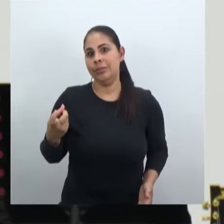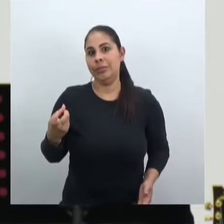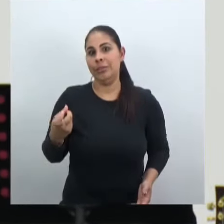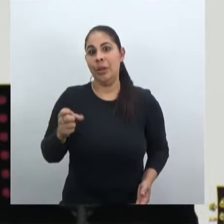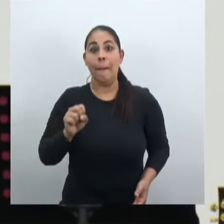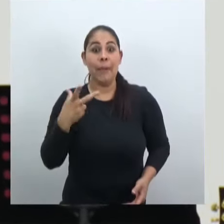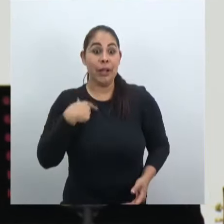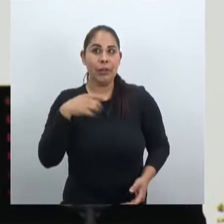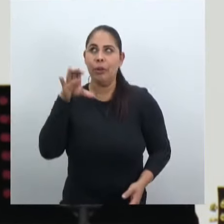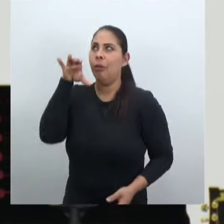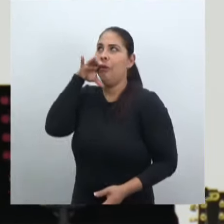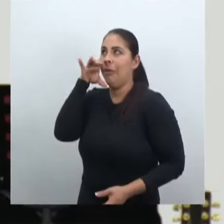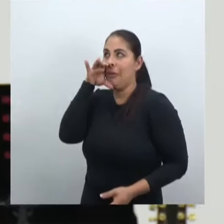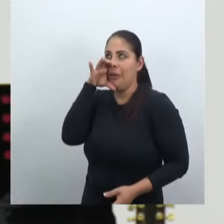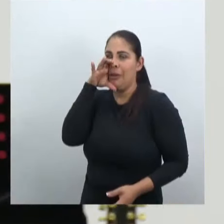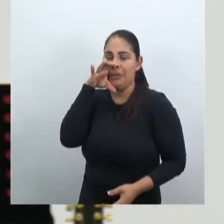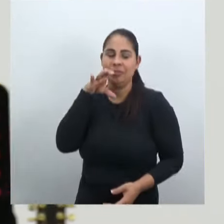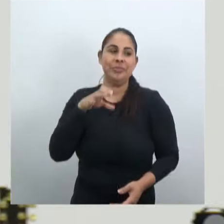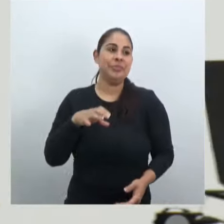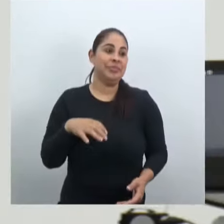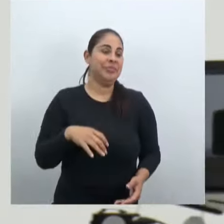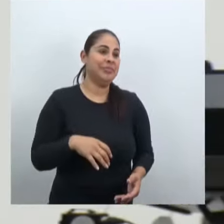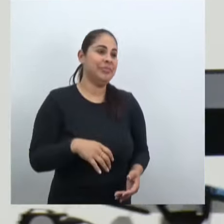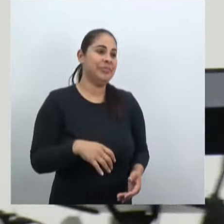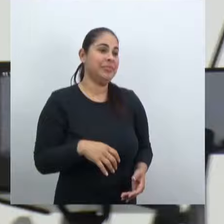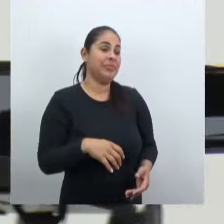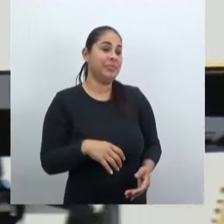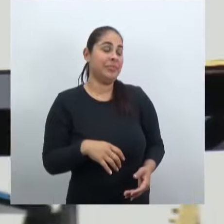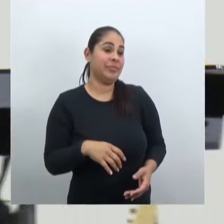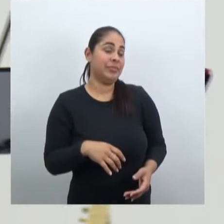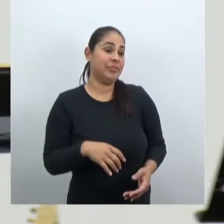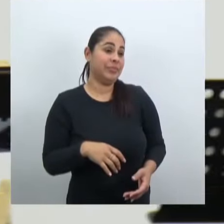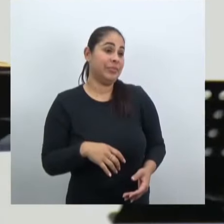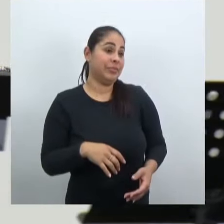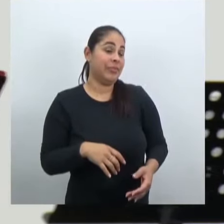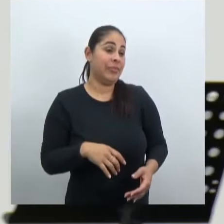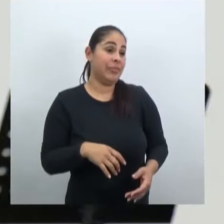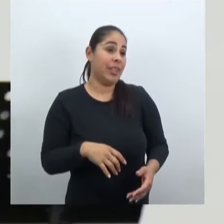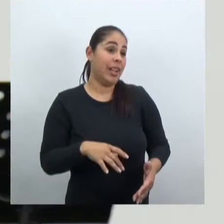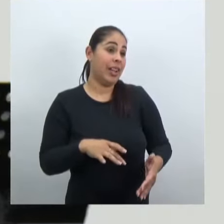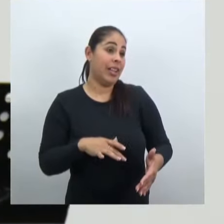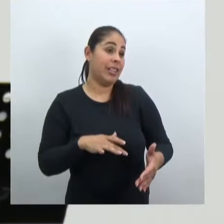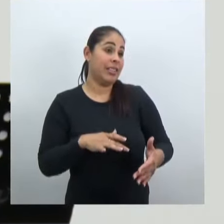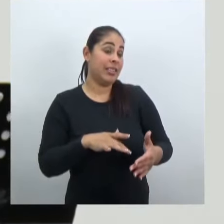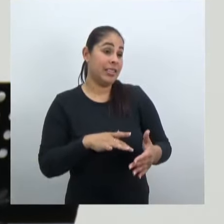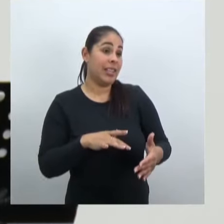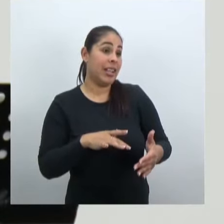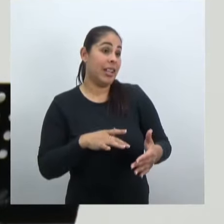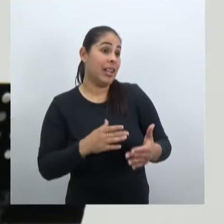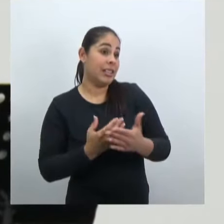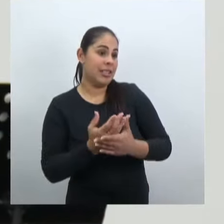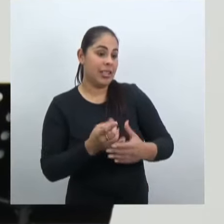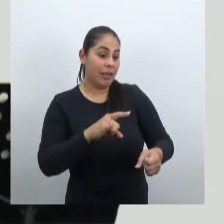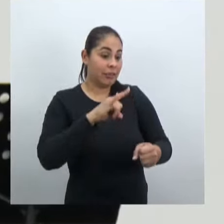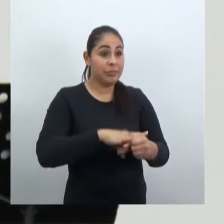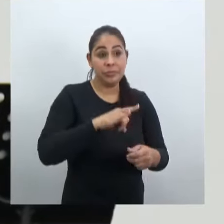Y me acuerdo que era martes, antes de venir el Espíritu Santo sobre mi vida, y me dijo, vale, pídele a